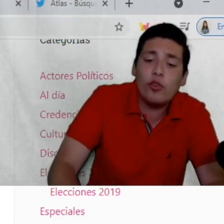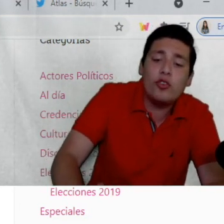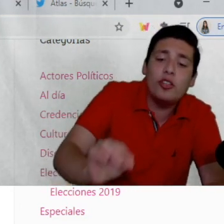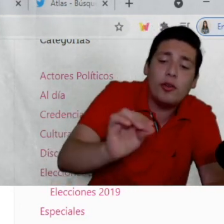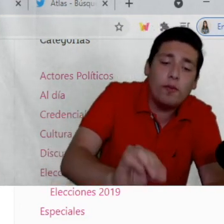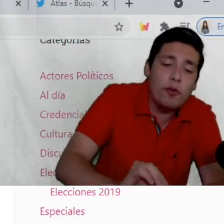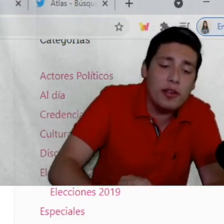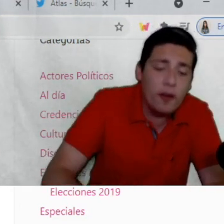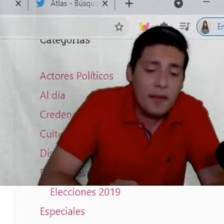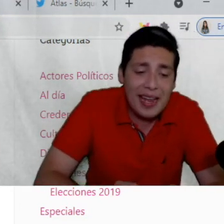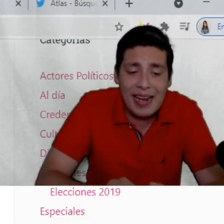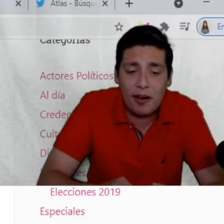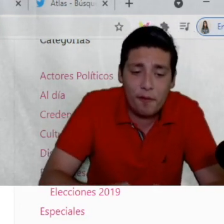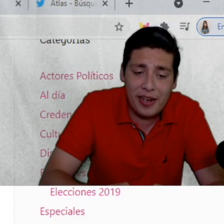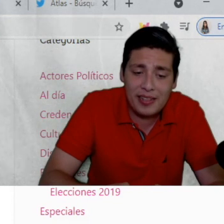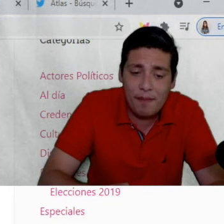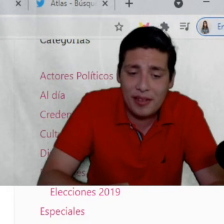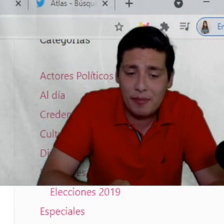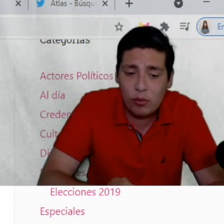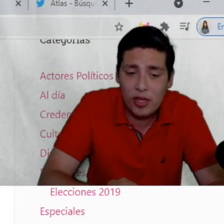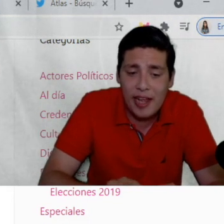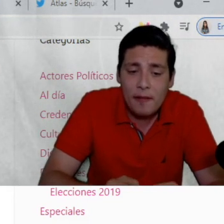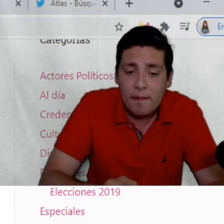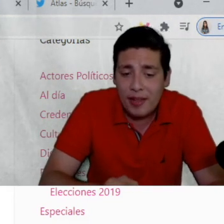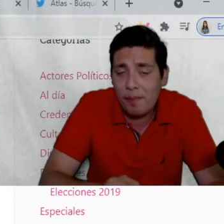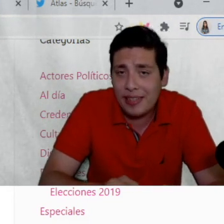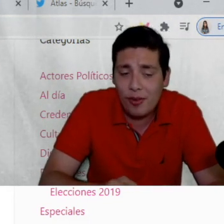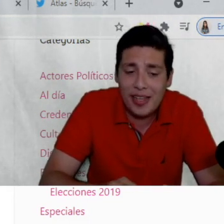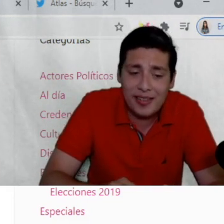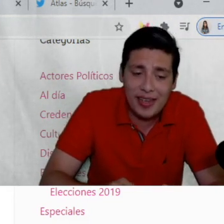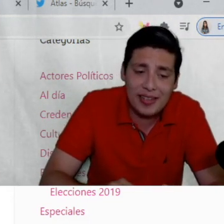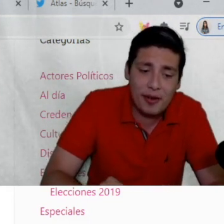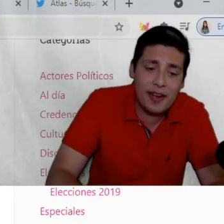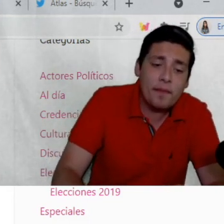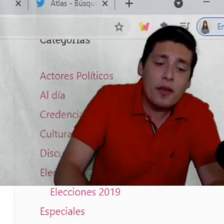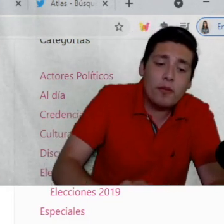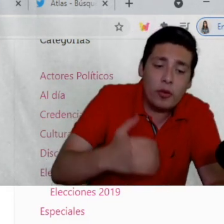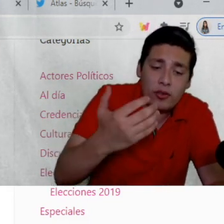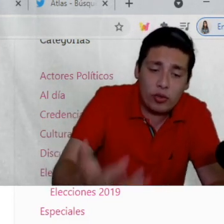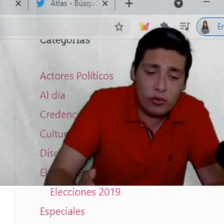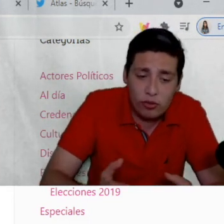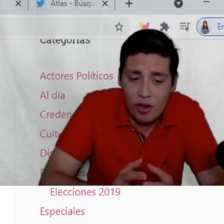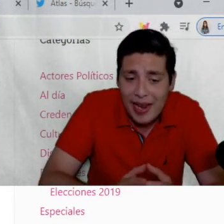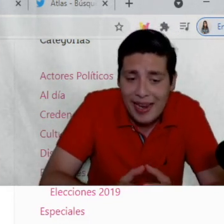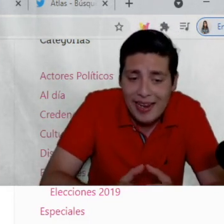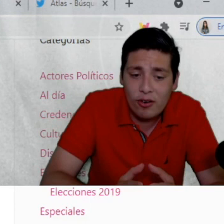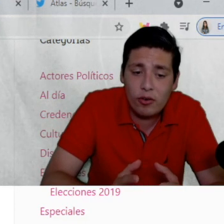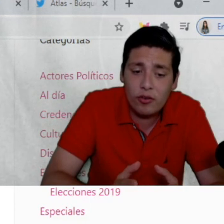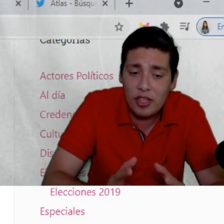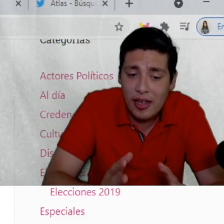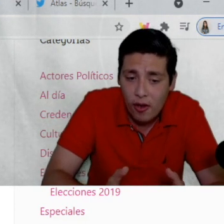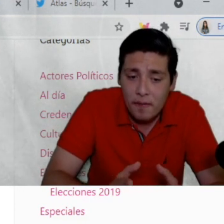realizadas por dicho servidor público en la conferencia de prensa matutina del pasado 16 de abril. En su resolución, el